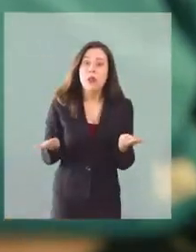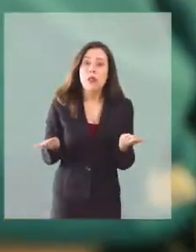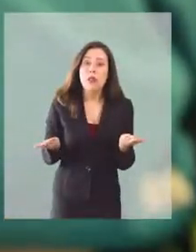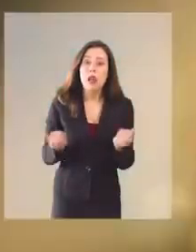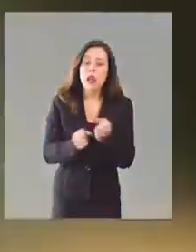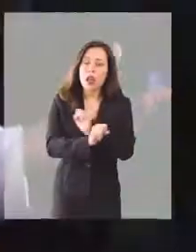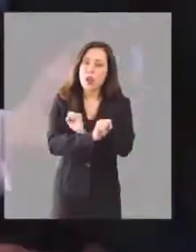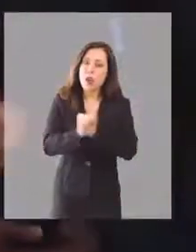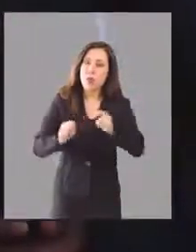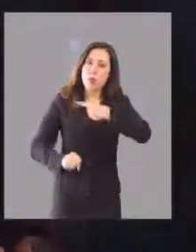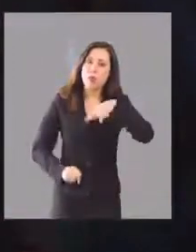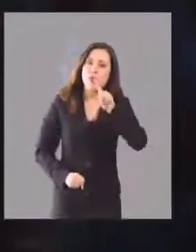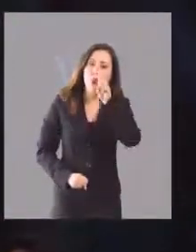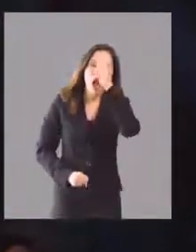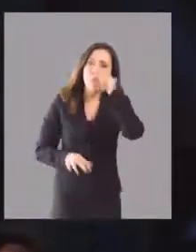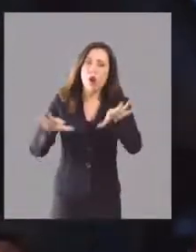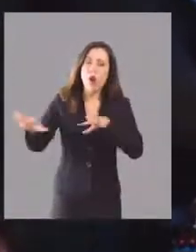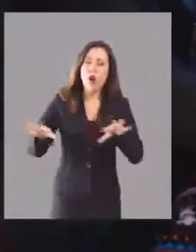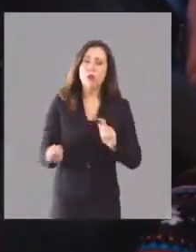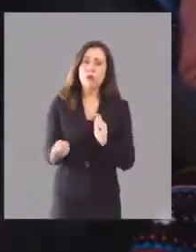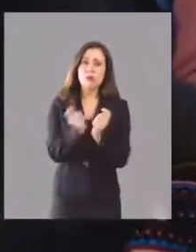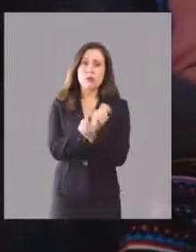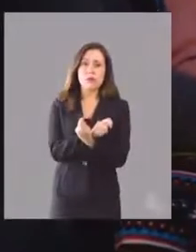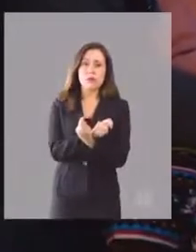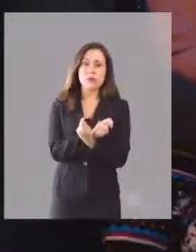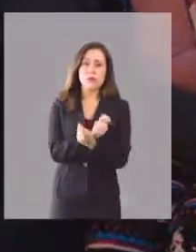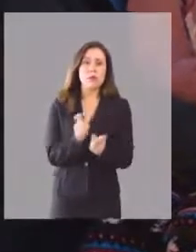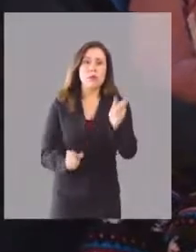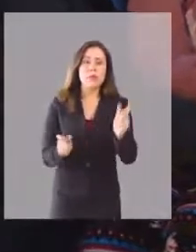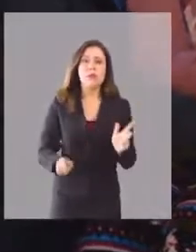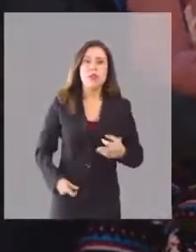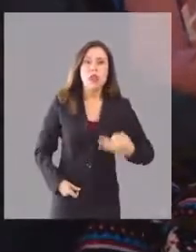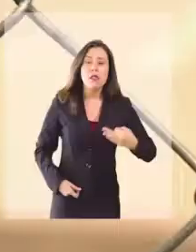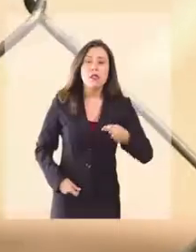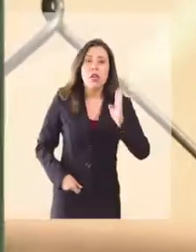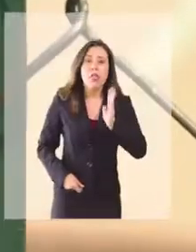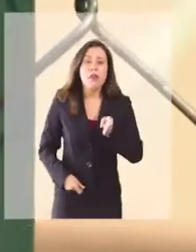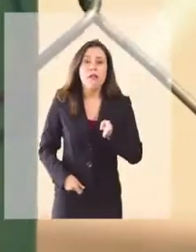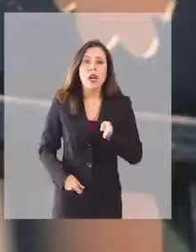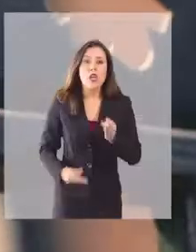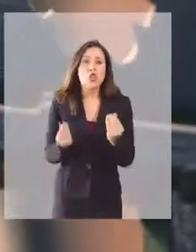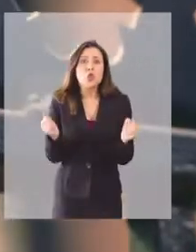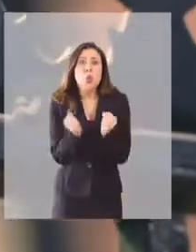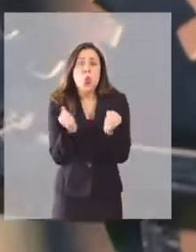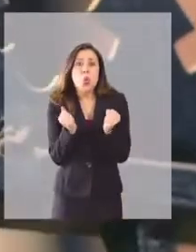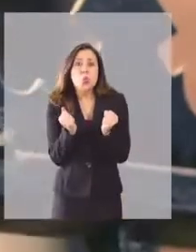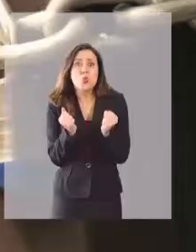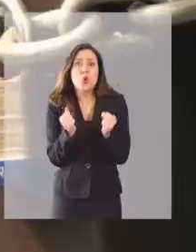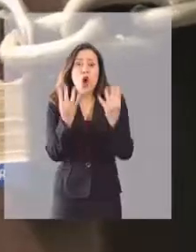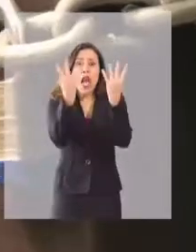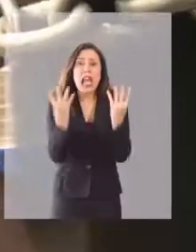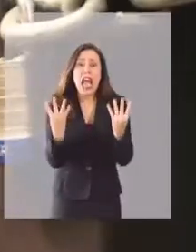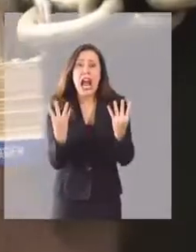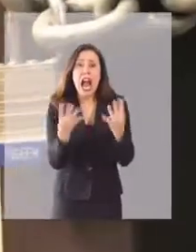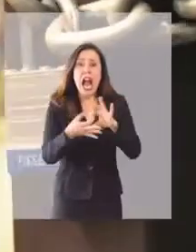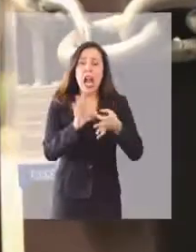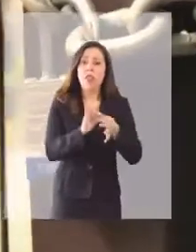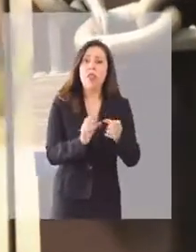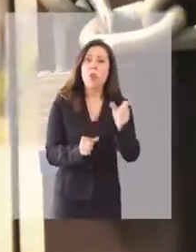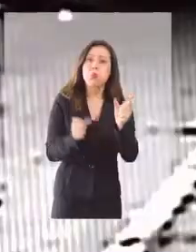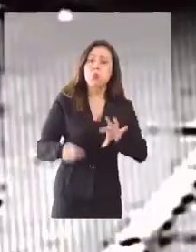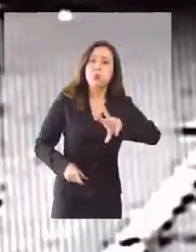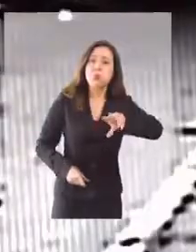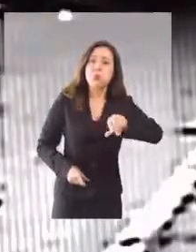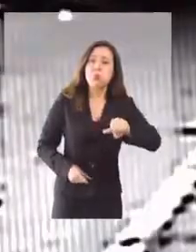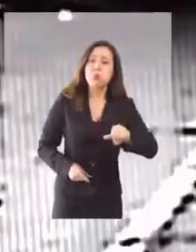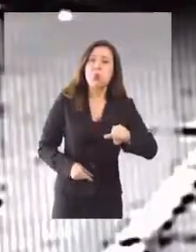hijo? No podemos acostumbrarnos al mundo al revés, en que la gente honesta tiene que estar asustada detrás de rejas y candados. Y